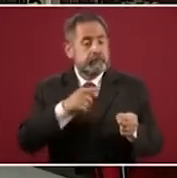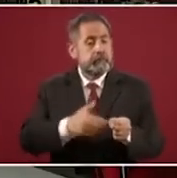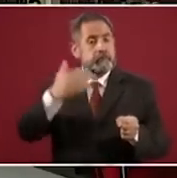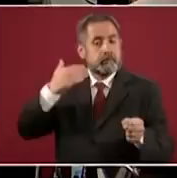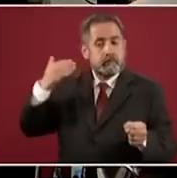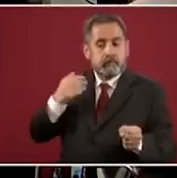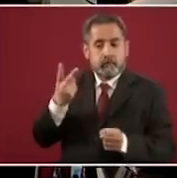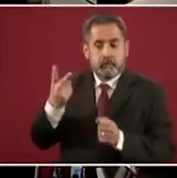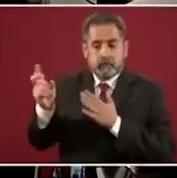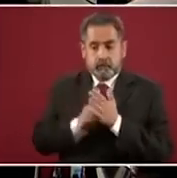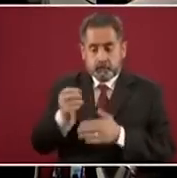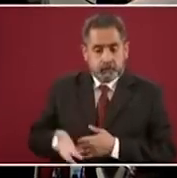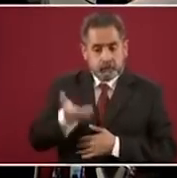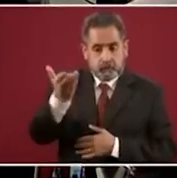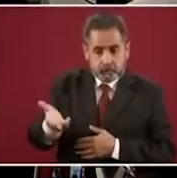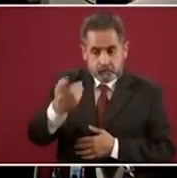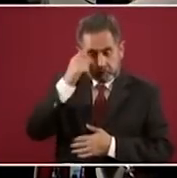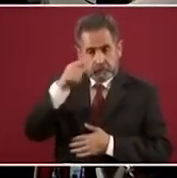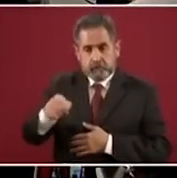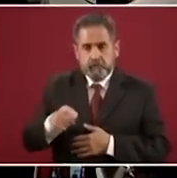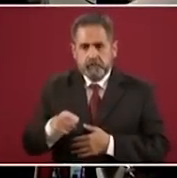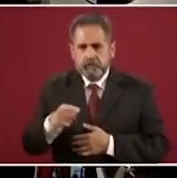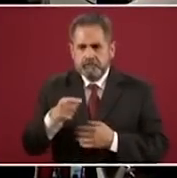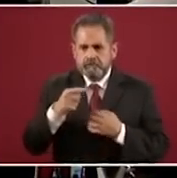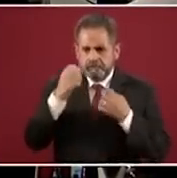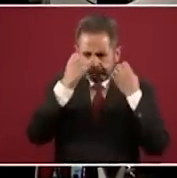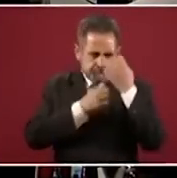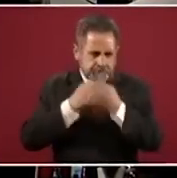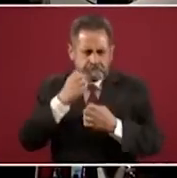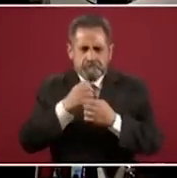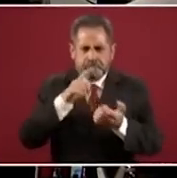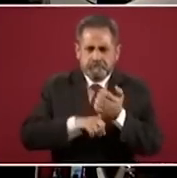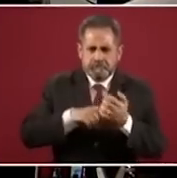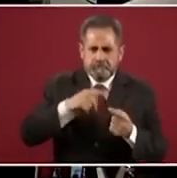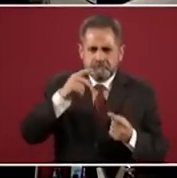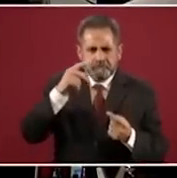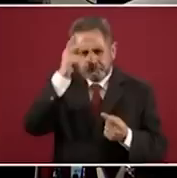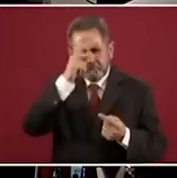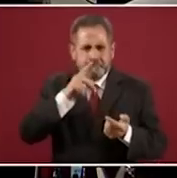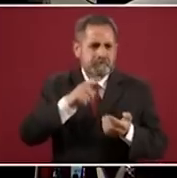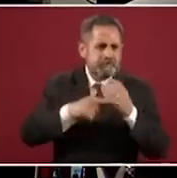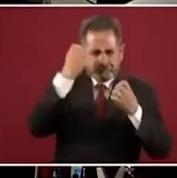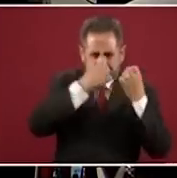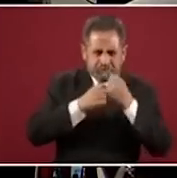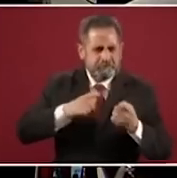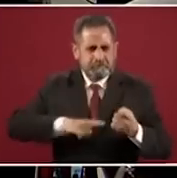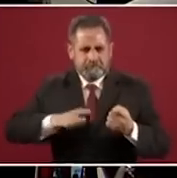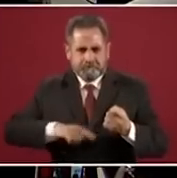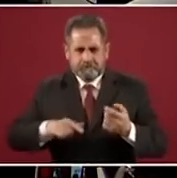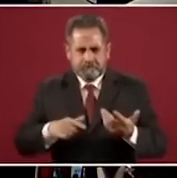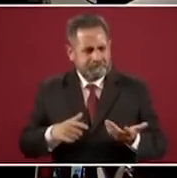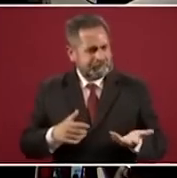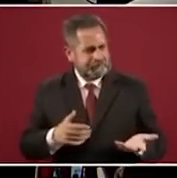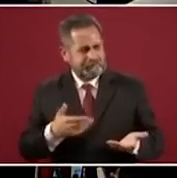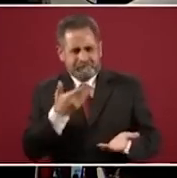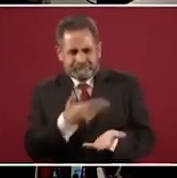meses a usted que presentara sus exámenes psicológicos, exámenes de orina y de sangre, y hoy